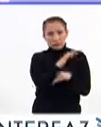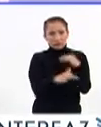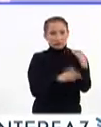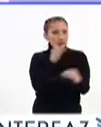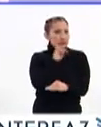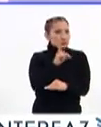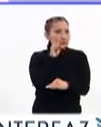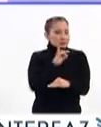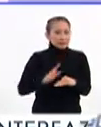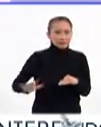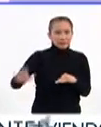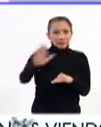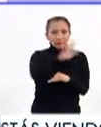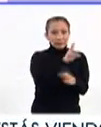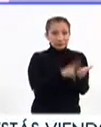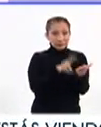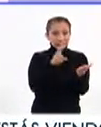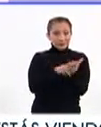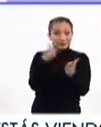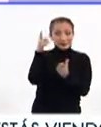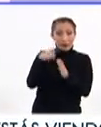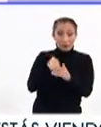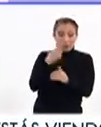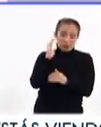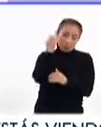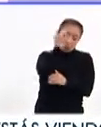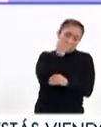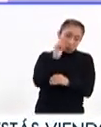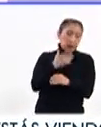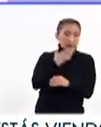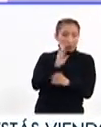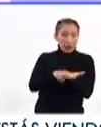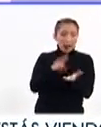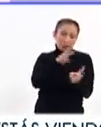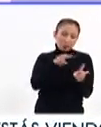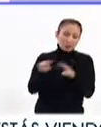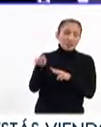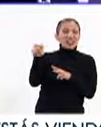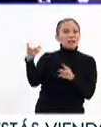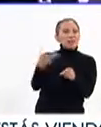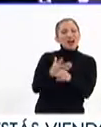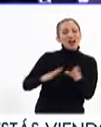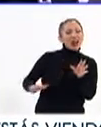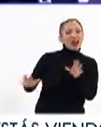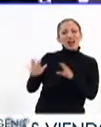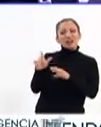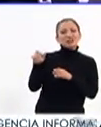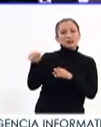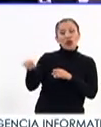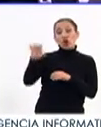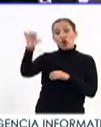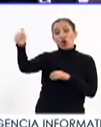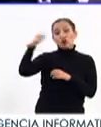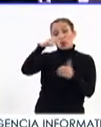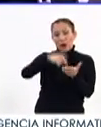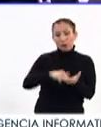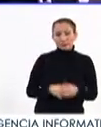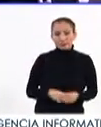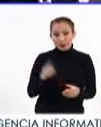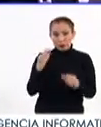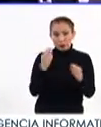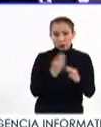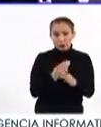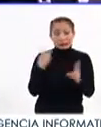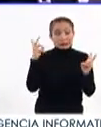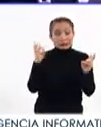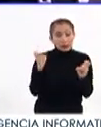todas en la sociedad, valía la pena, o por lo menos a mí me pareció que valía la pena voltear a ver qué estaba pasando en otros lugares, ¿no?, del